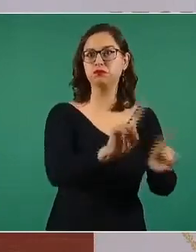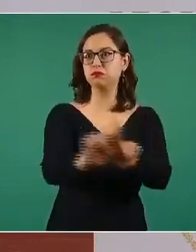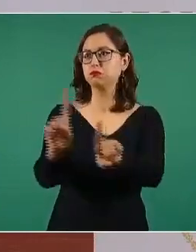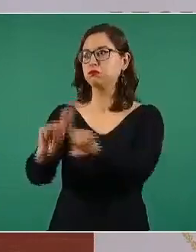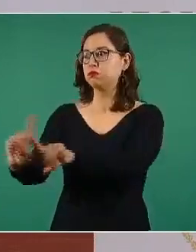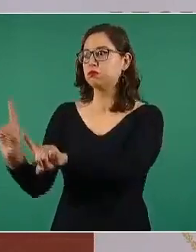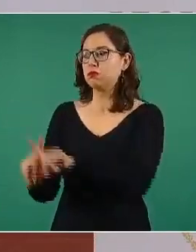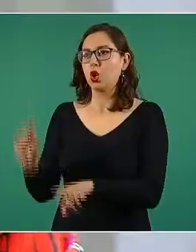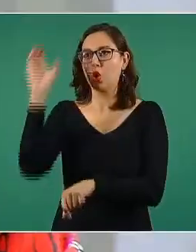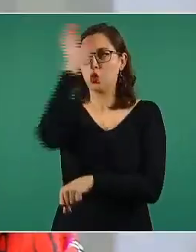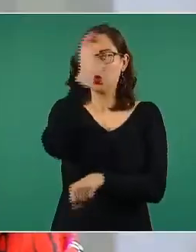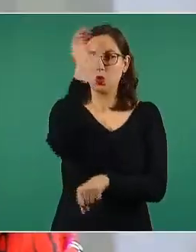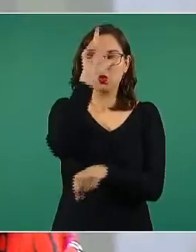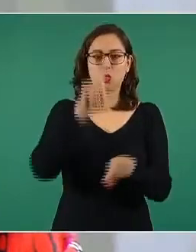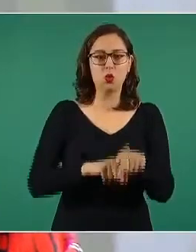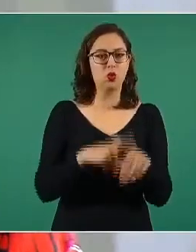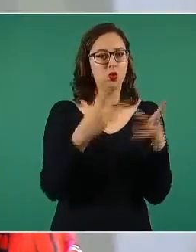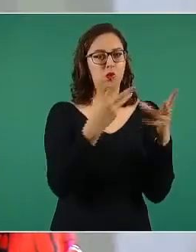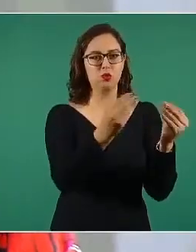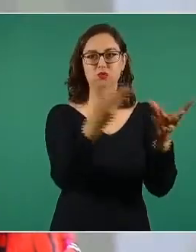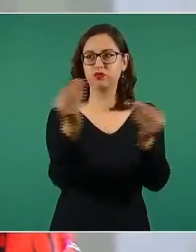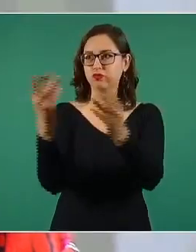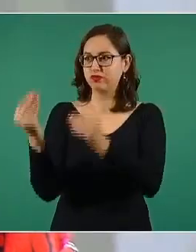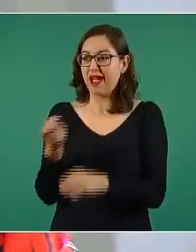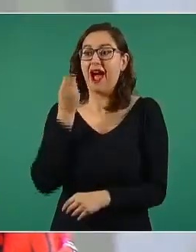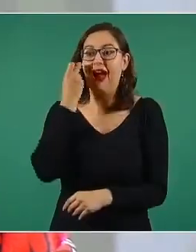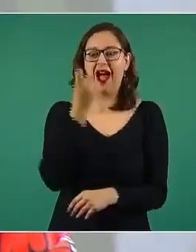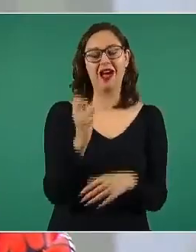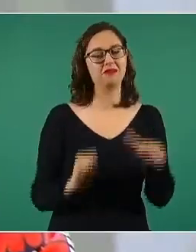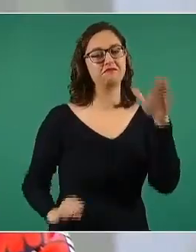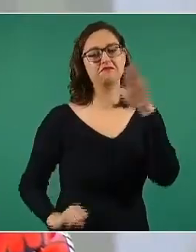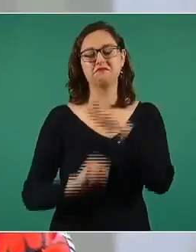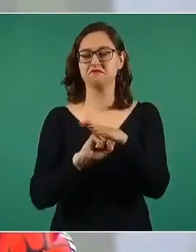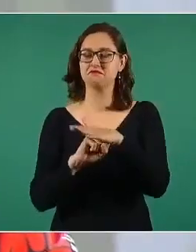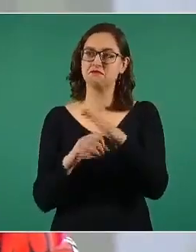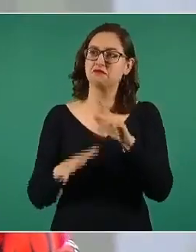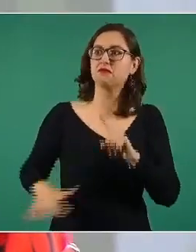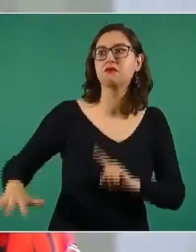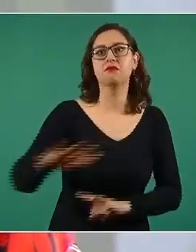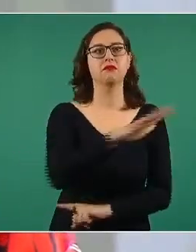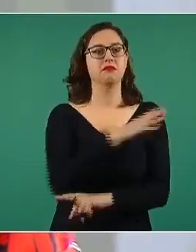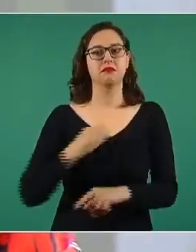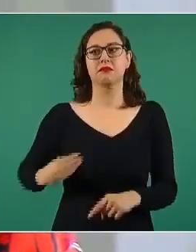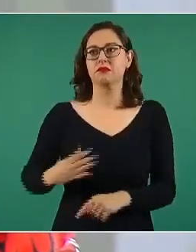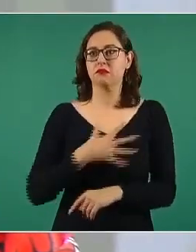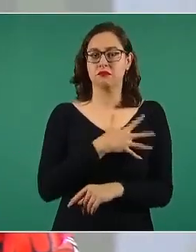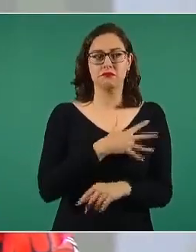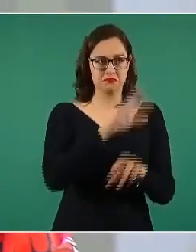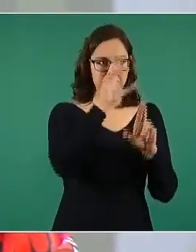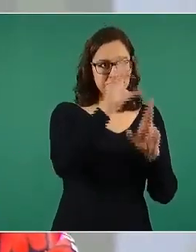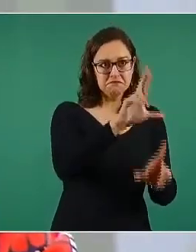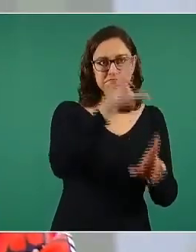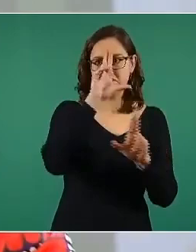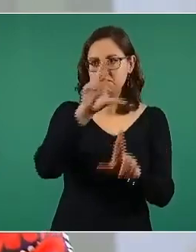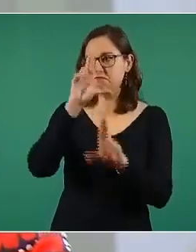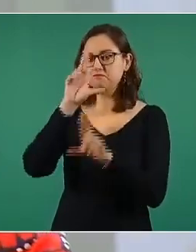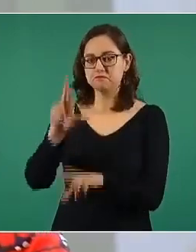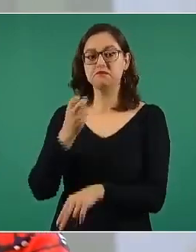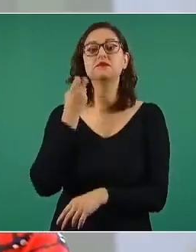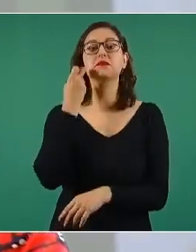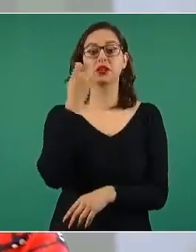multicultural. Sobre esa base se construye el bienestar, respetando la diversidad. Sí, esa es